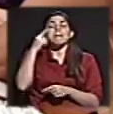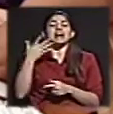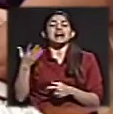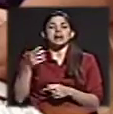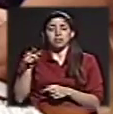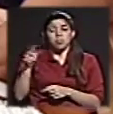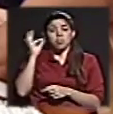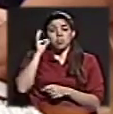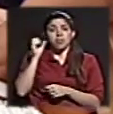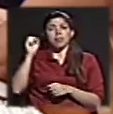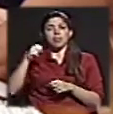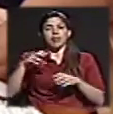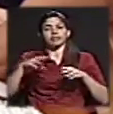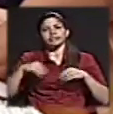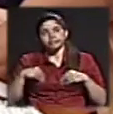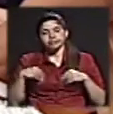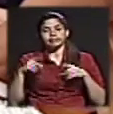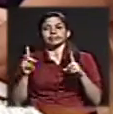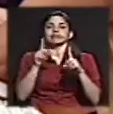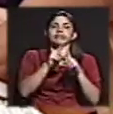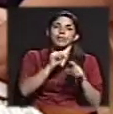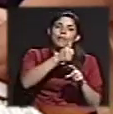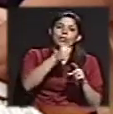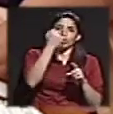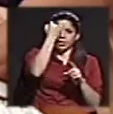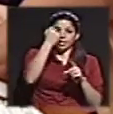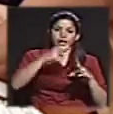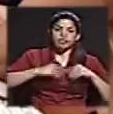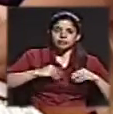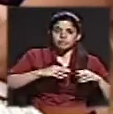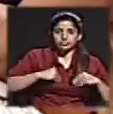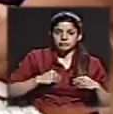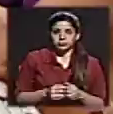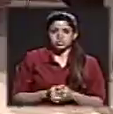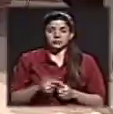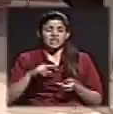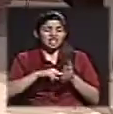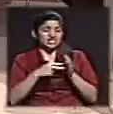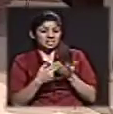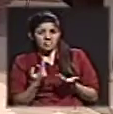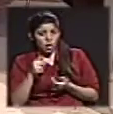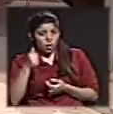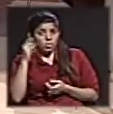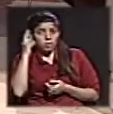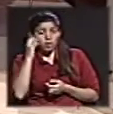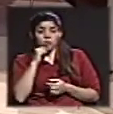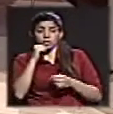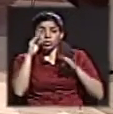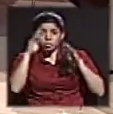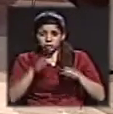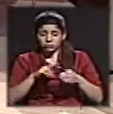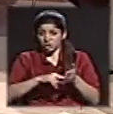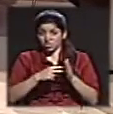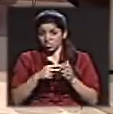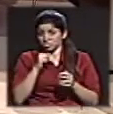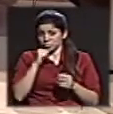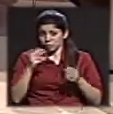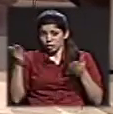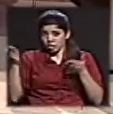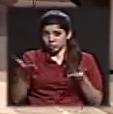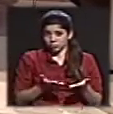pueda sumarse a los intereses de otros o de otras. O sea, que una mujer que no es sumisa no es bienvenida No